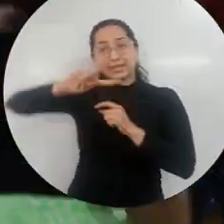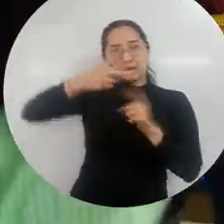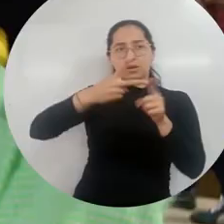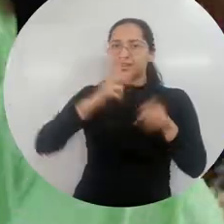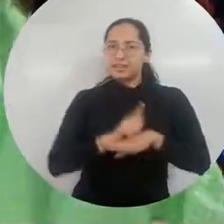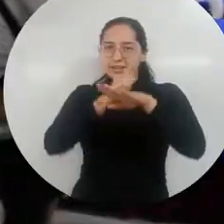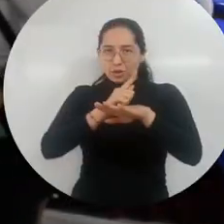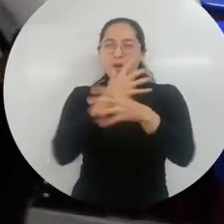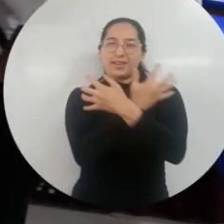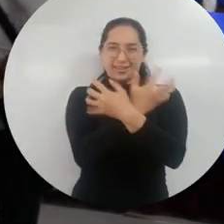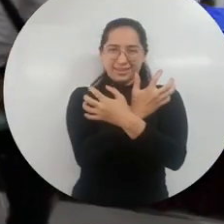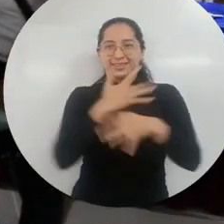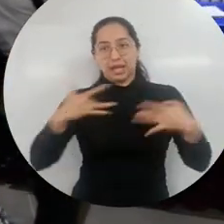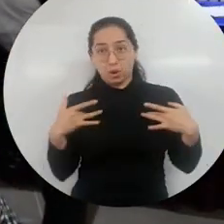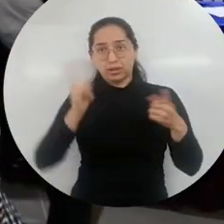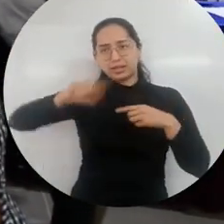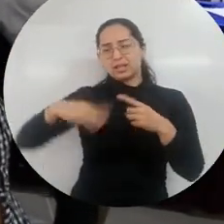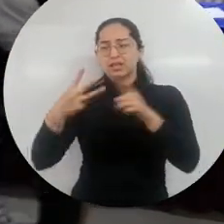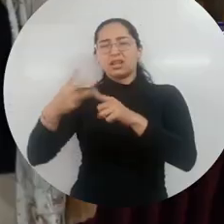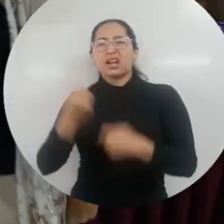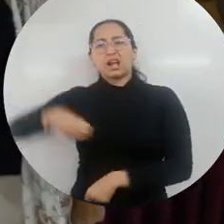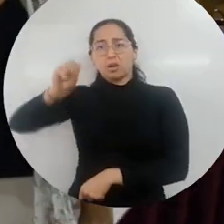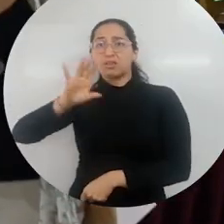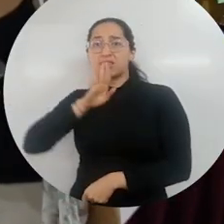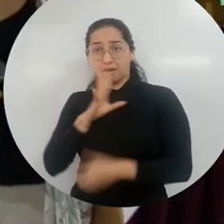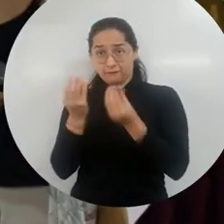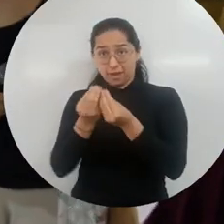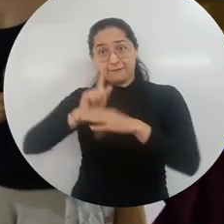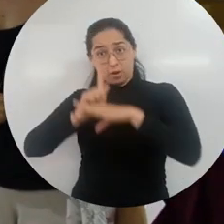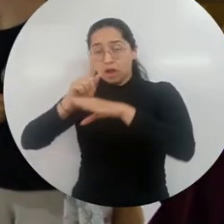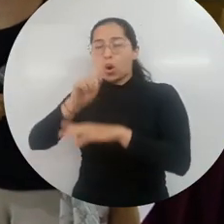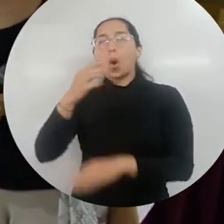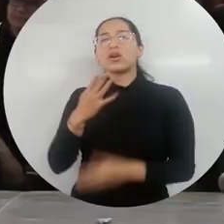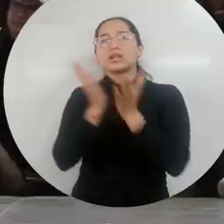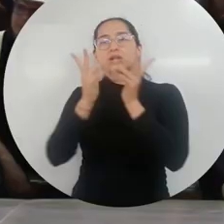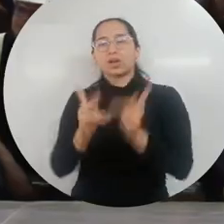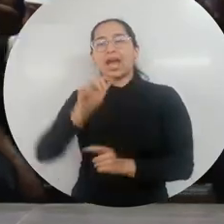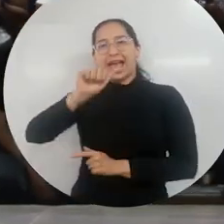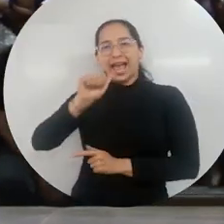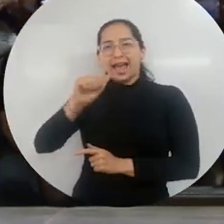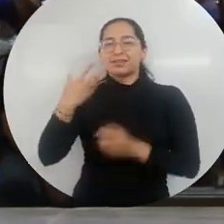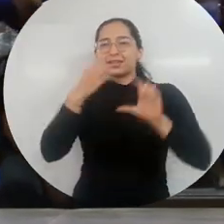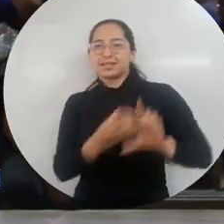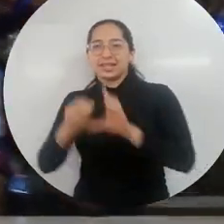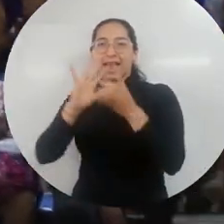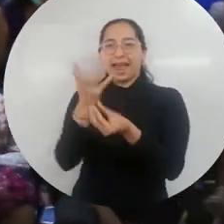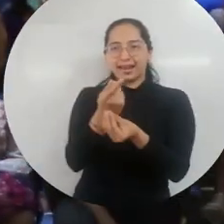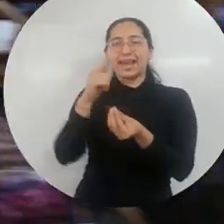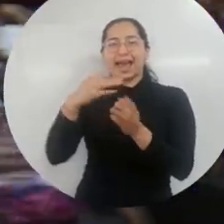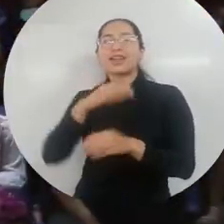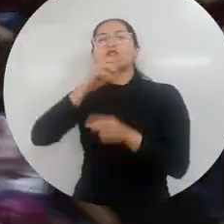el segundo lugar lo ocupó la Facultad de Ciencias de la Salud, mientras que el tercer lugar fue para la estudiante Chelsea González Castro del programa